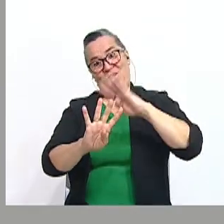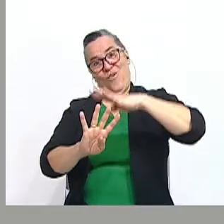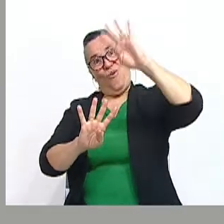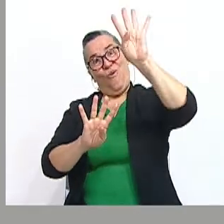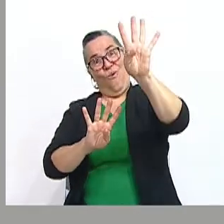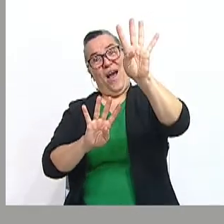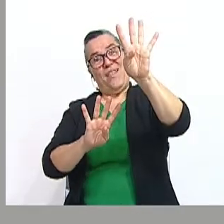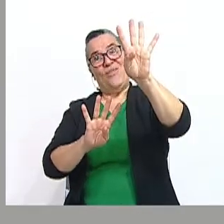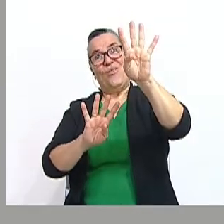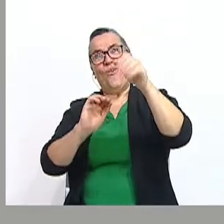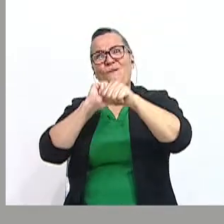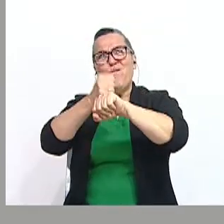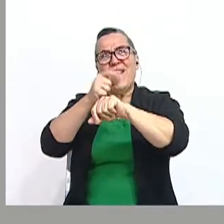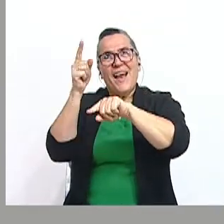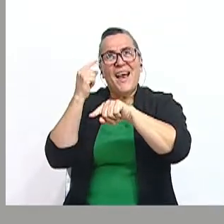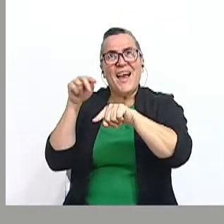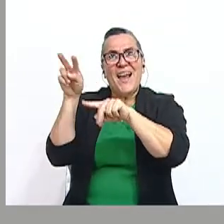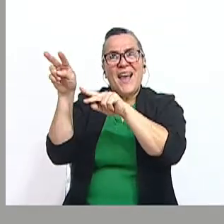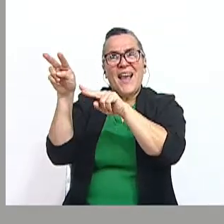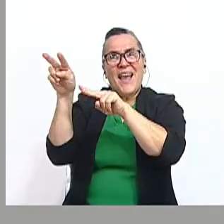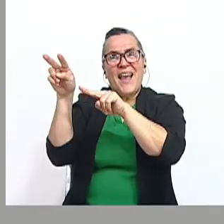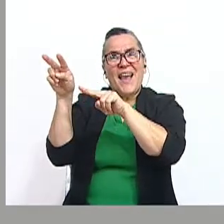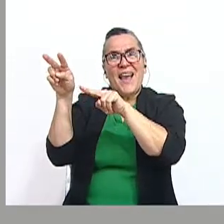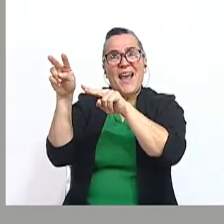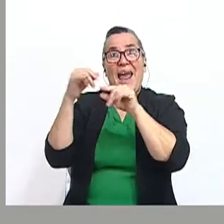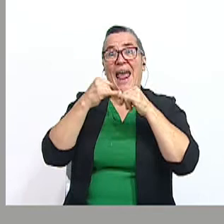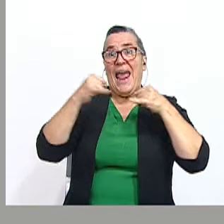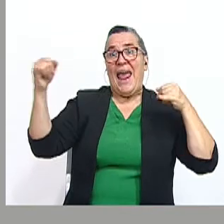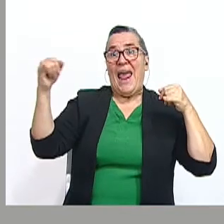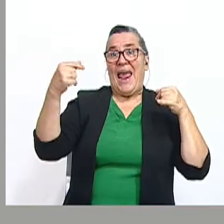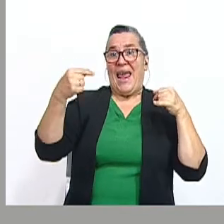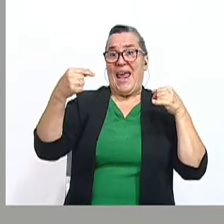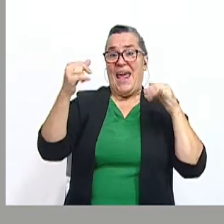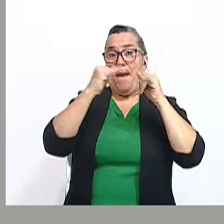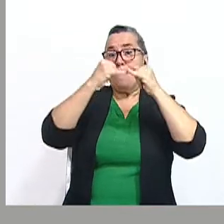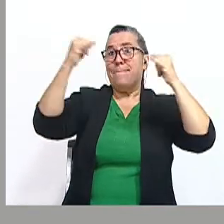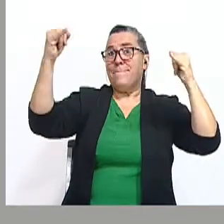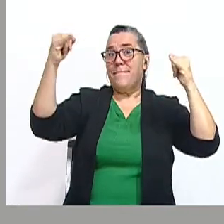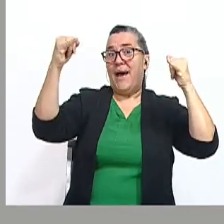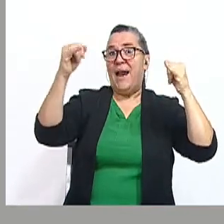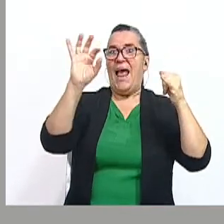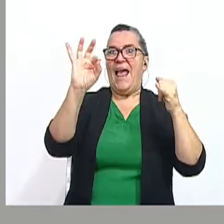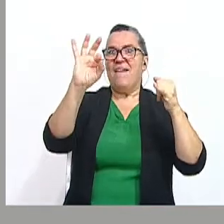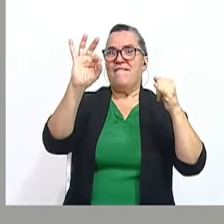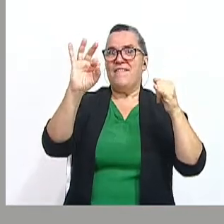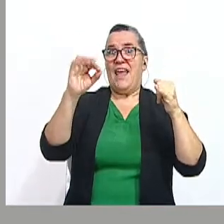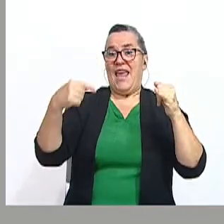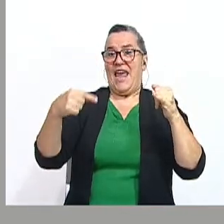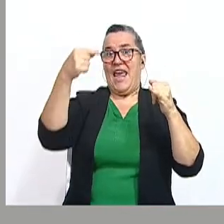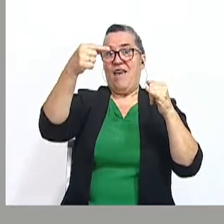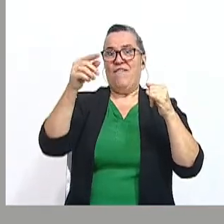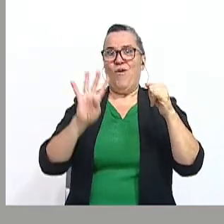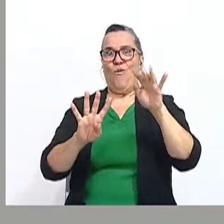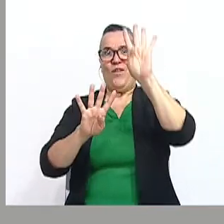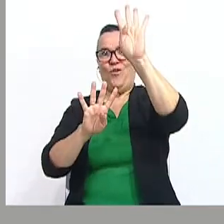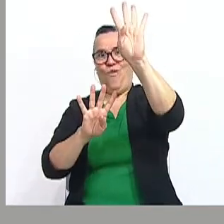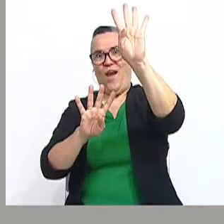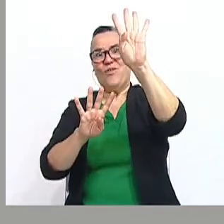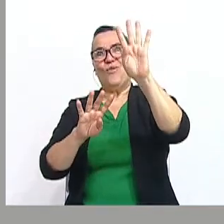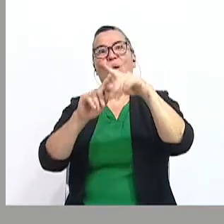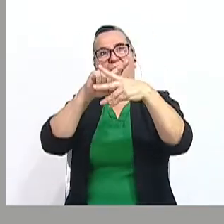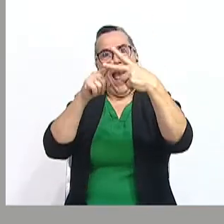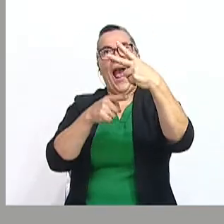ahí donde lo establecemos, que lo que es la recta G es paralela a la recta F. Muy bien, ahora sí, vamos a